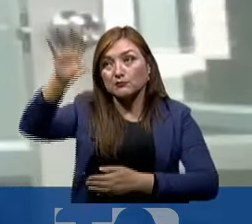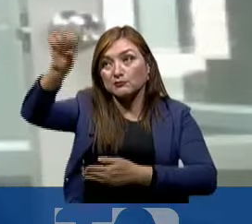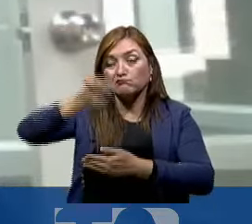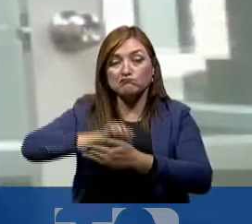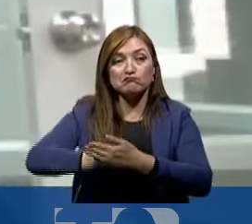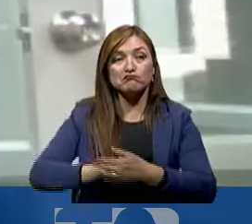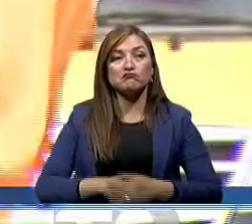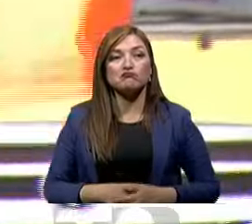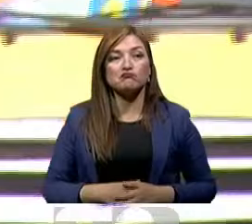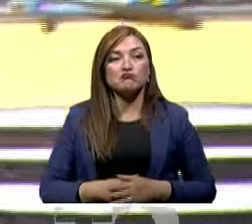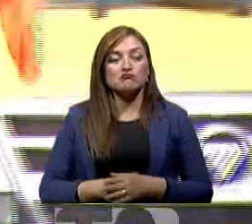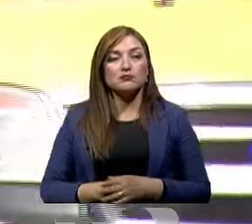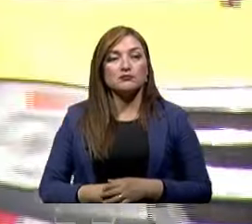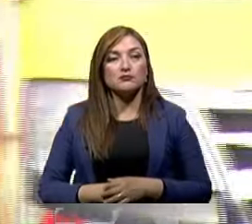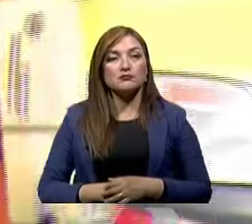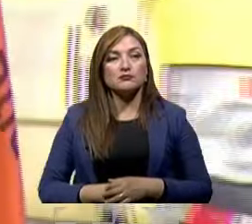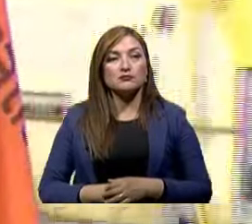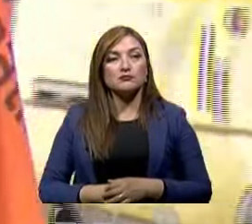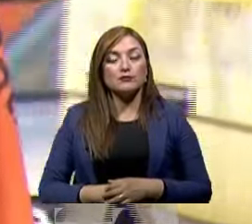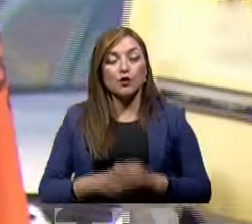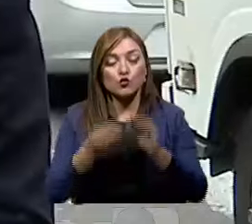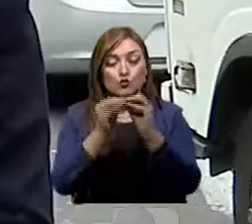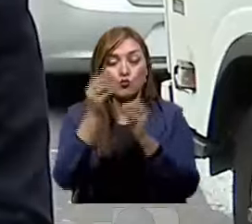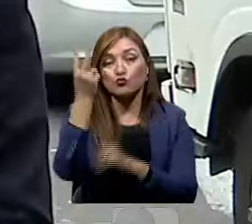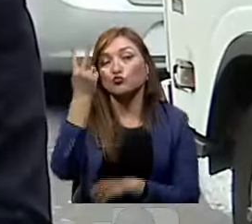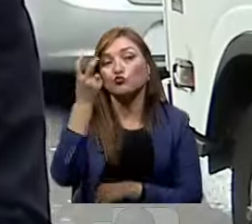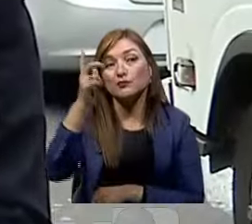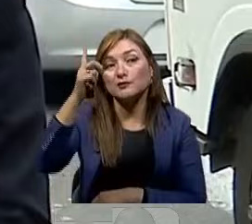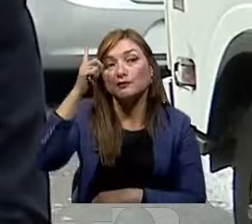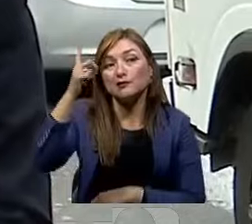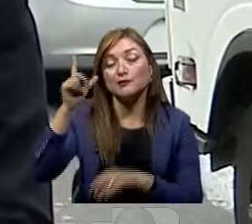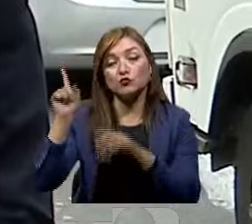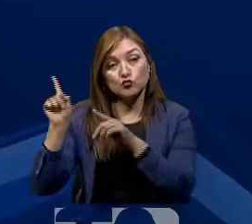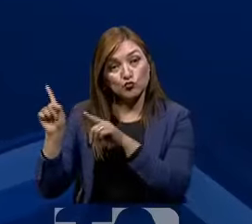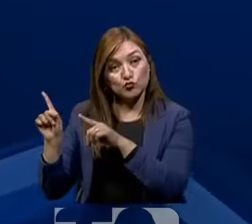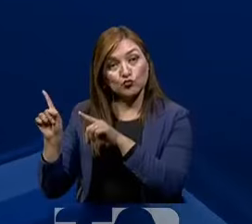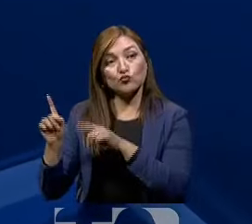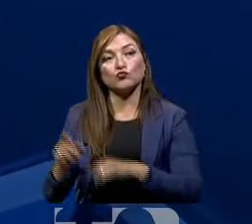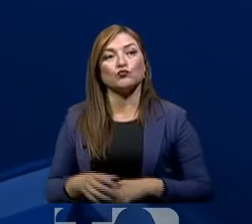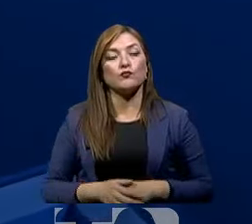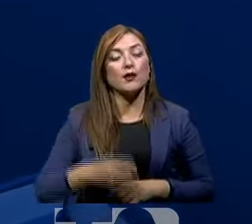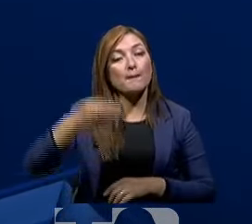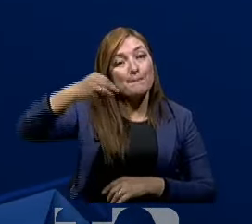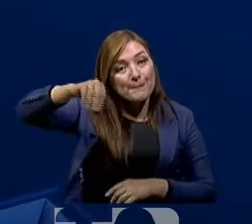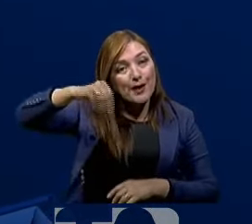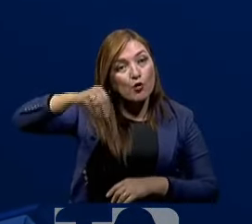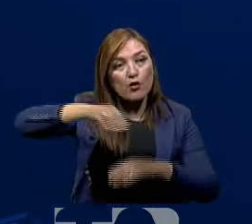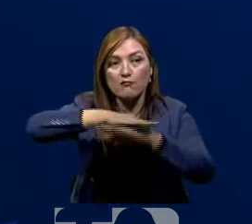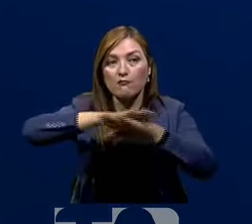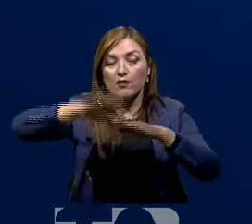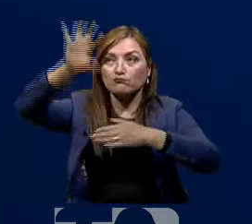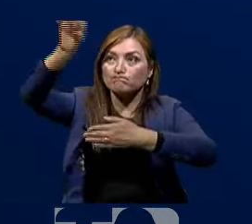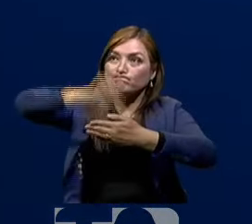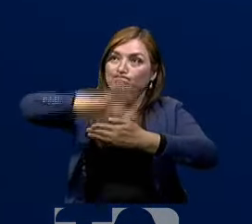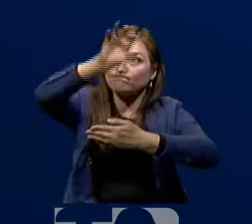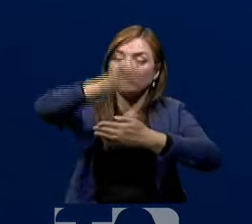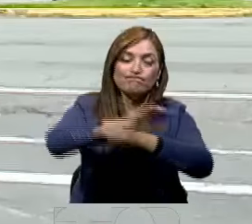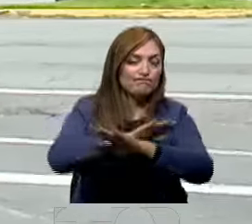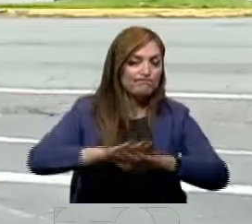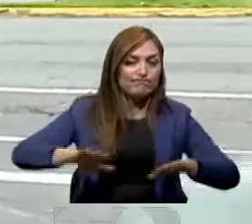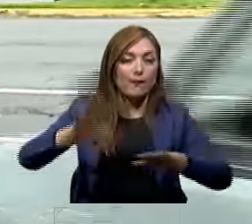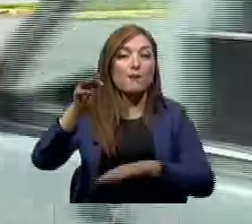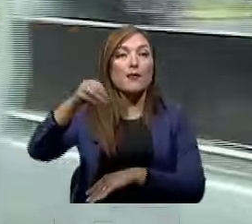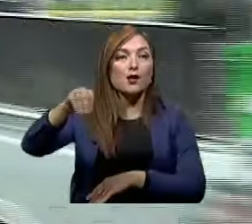retiro correspondiente. Por su parte, la izquierda democrática, liderada por Pablo Ponce, espera este miércoles concluir con el retiro de este